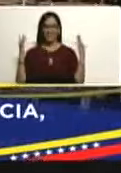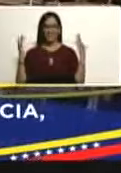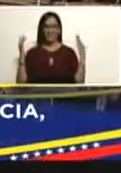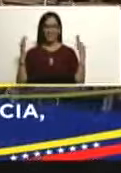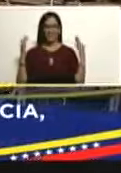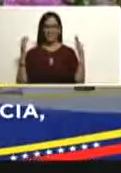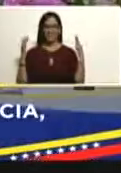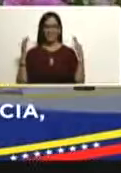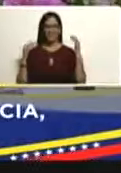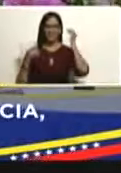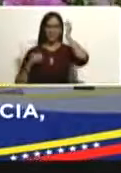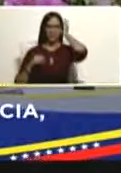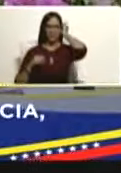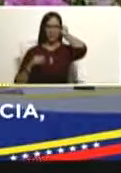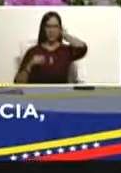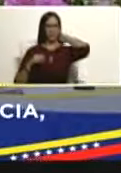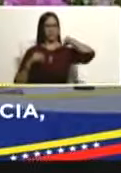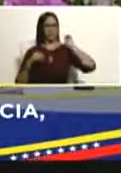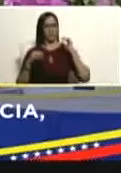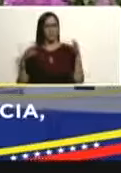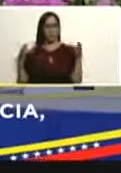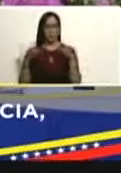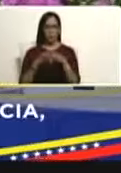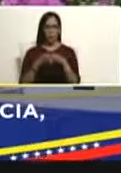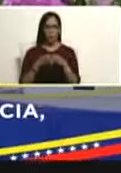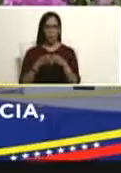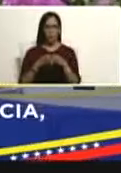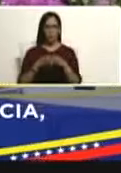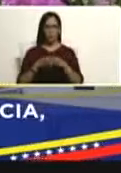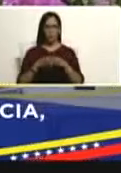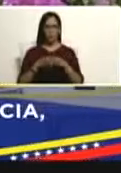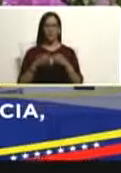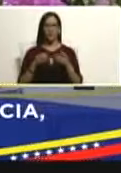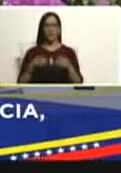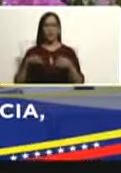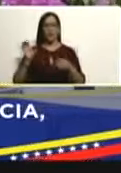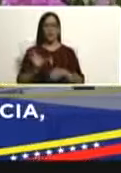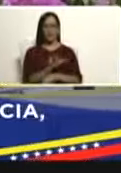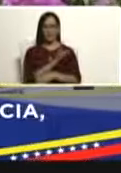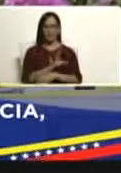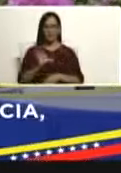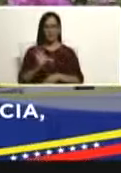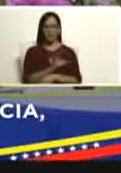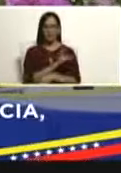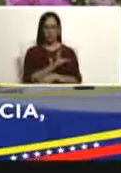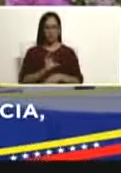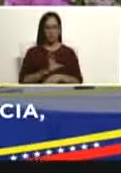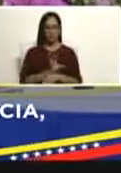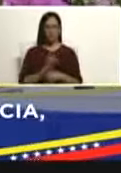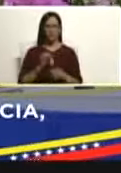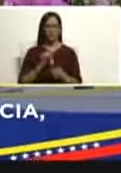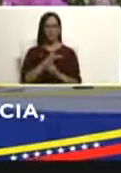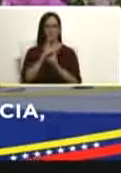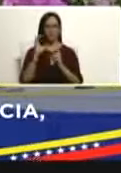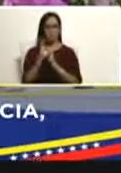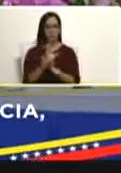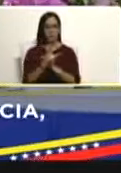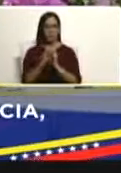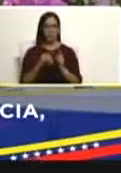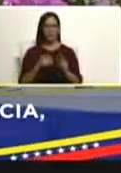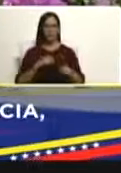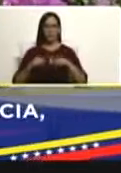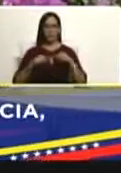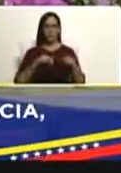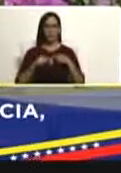Un popurrí con el golpe de quichimba. Está su director Israel Girón.